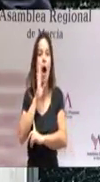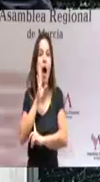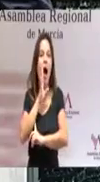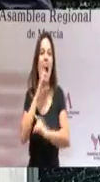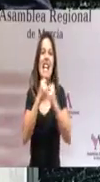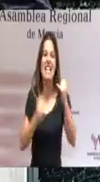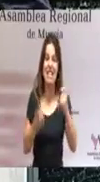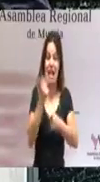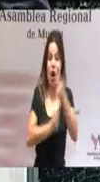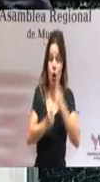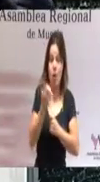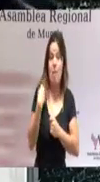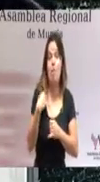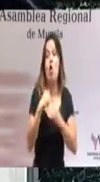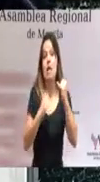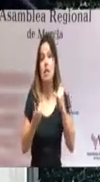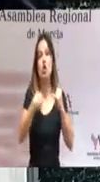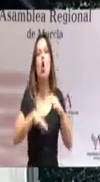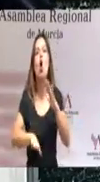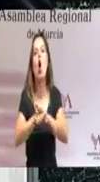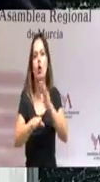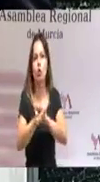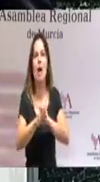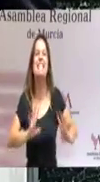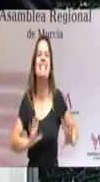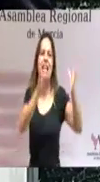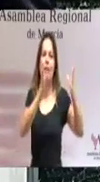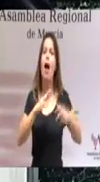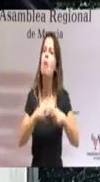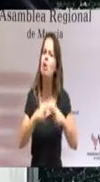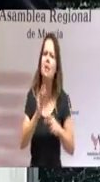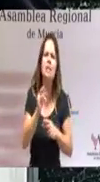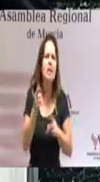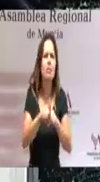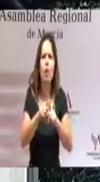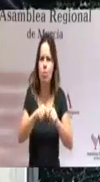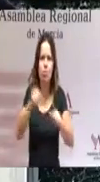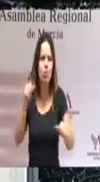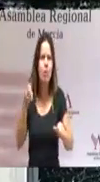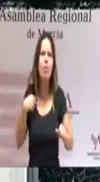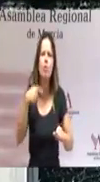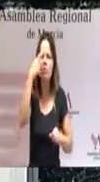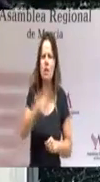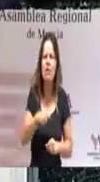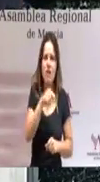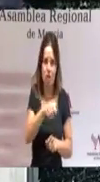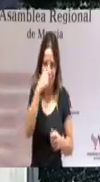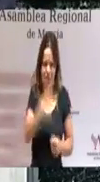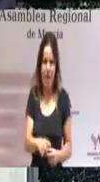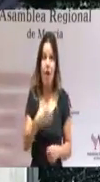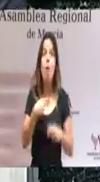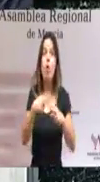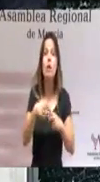la crisis en la que nosotros también todavía estamos. Sí, políticas totalmente keynesianas. Usted sabe lo que es eso. Y